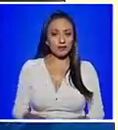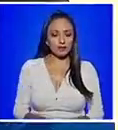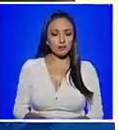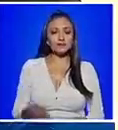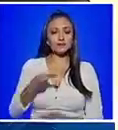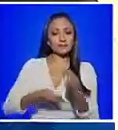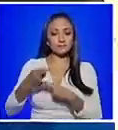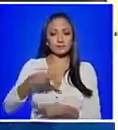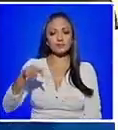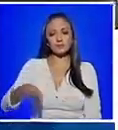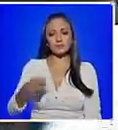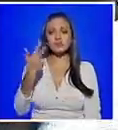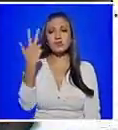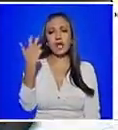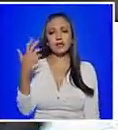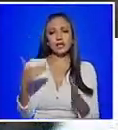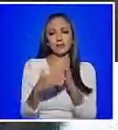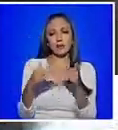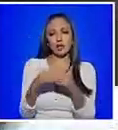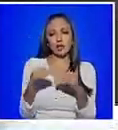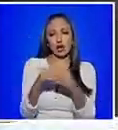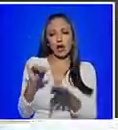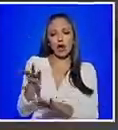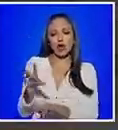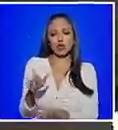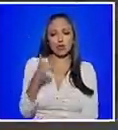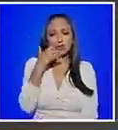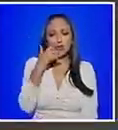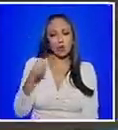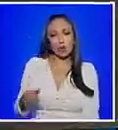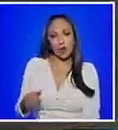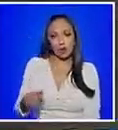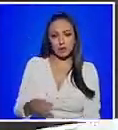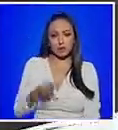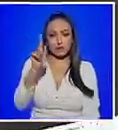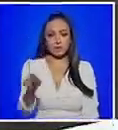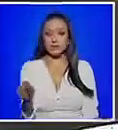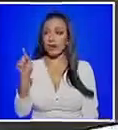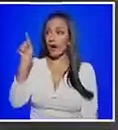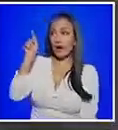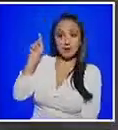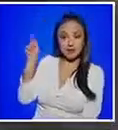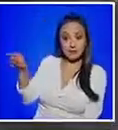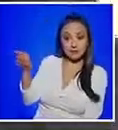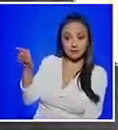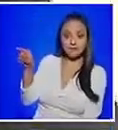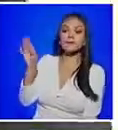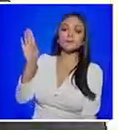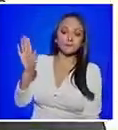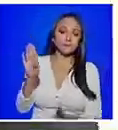completamente alrededor de 13 mil dólares en productos. Como ven, la parte de allá fue lo que es,